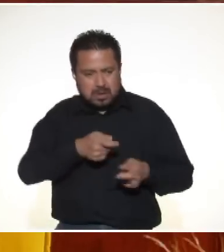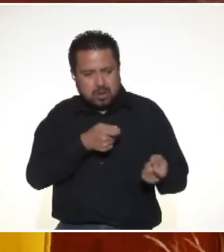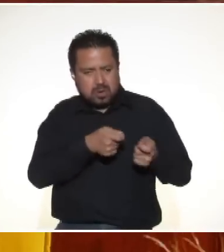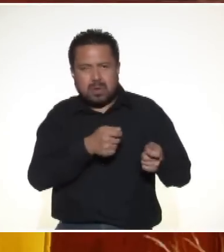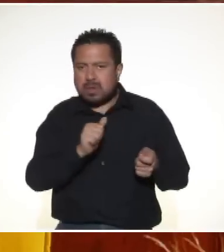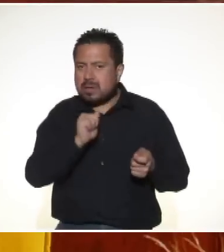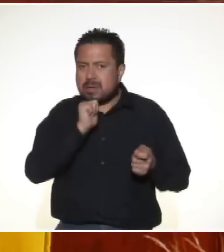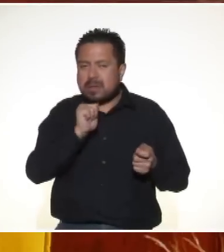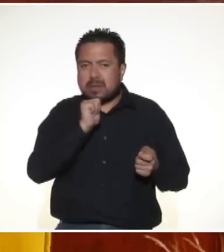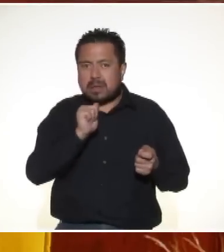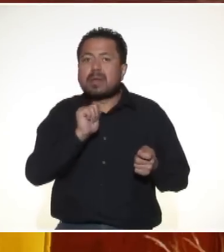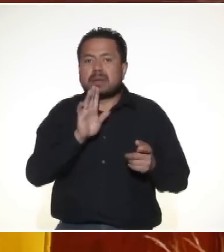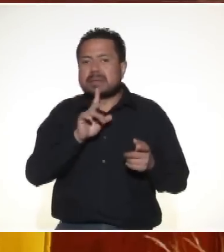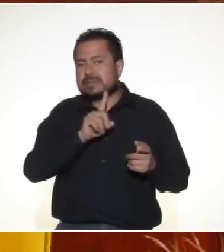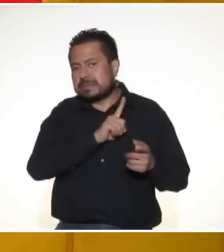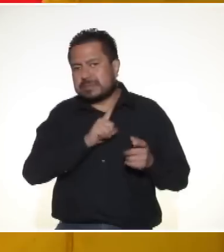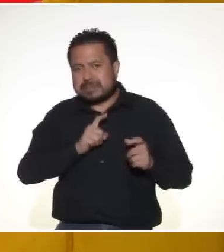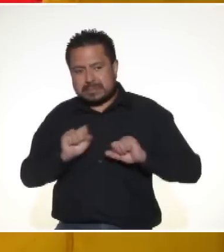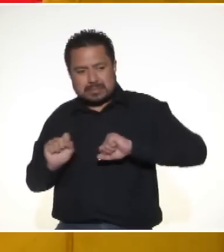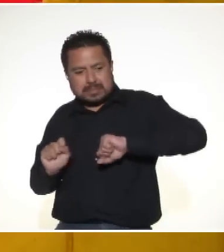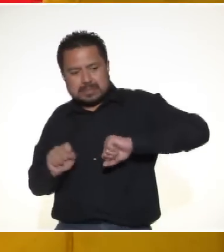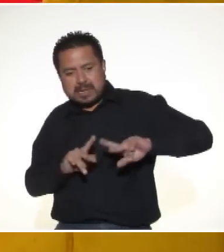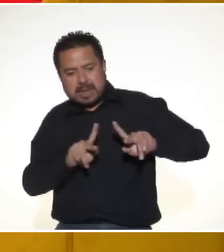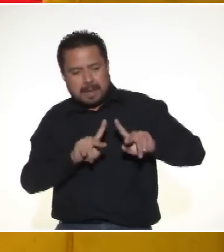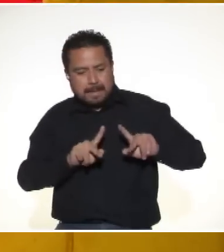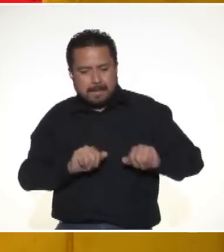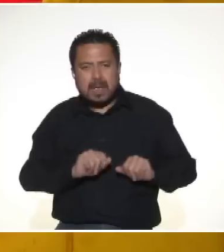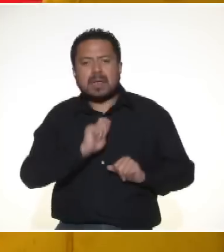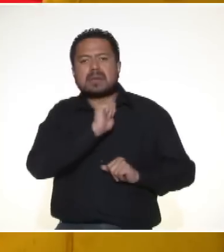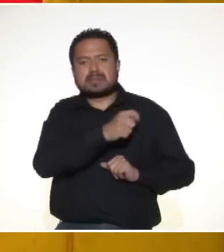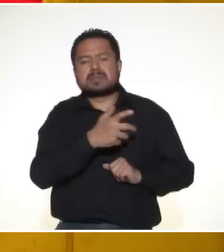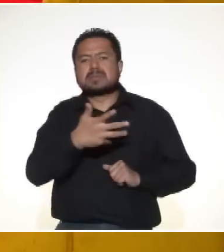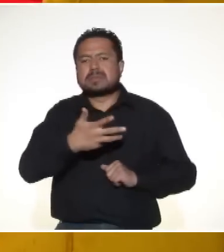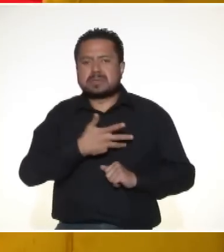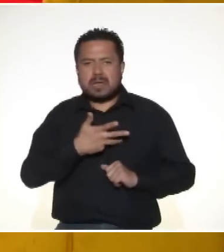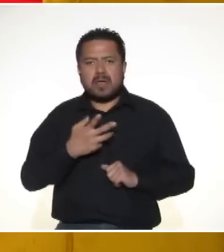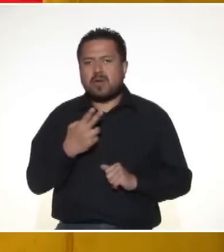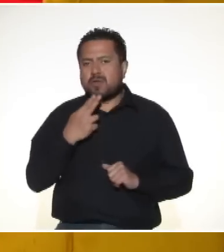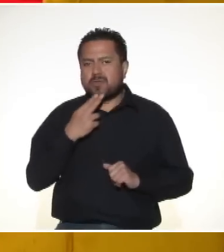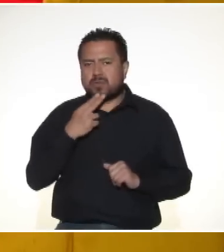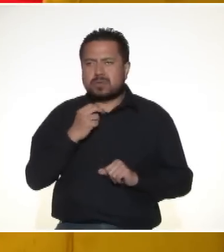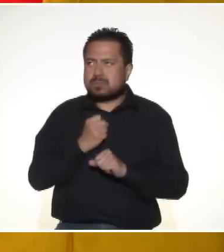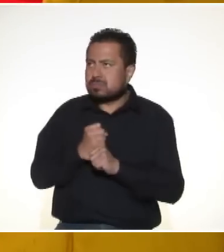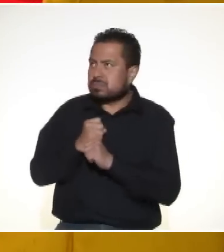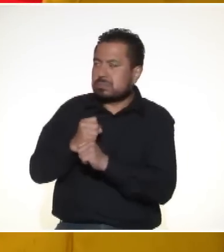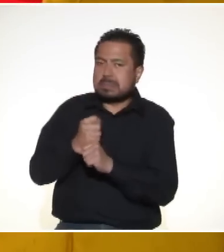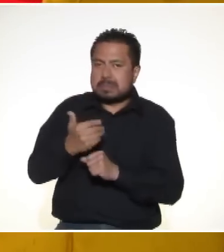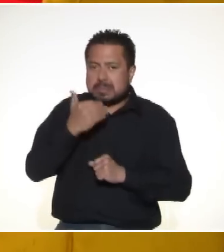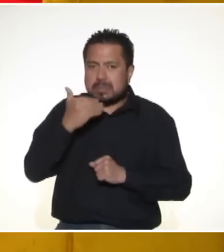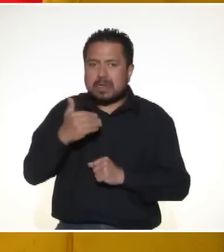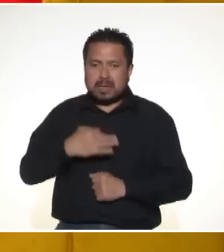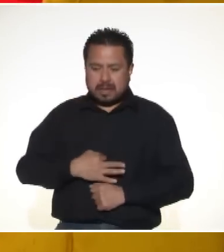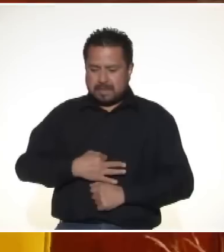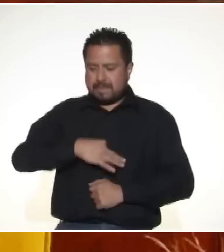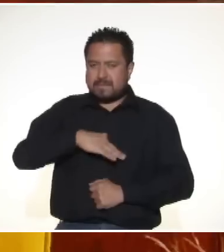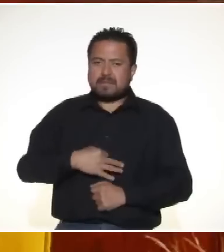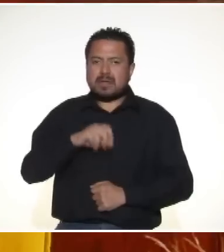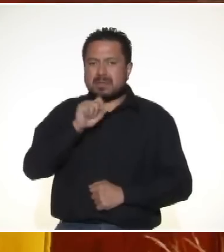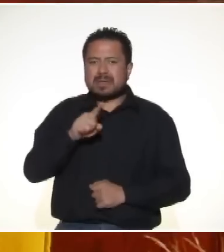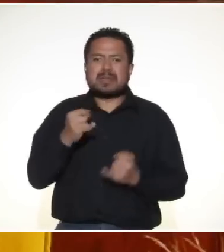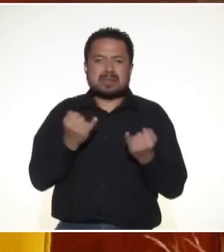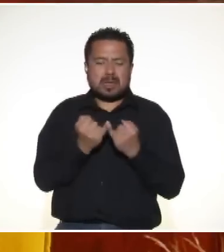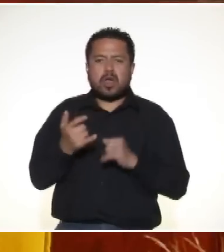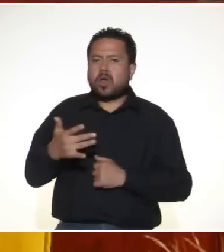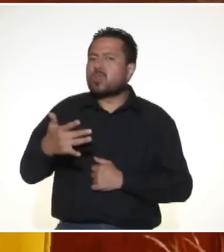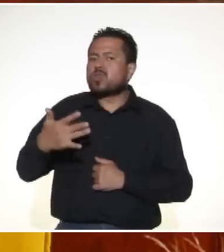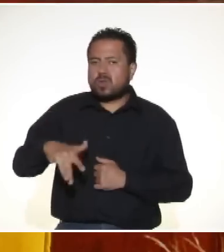manipulemos. Entonces, hay que dejar las ampollas en paz, están cumpliendo su función, nos están protegiendo de una infección y del dolor.